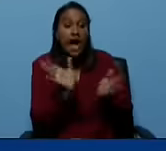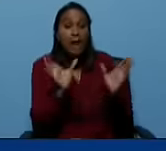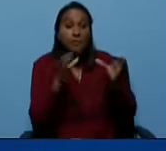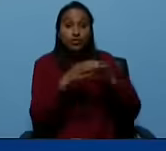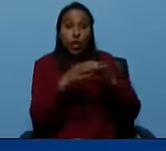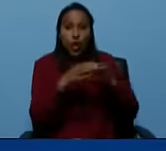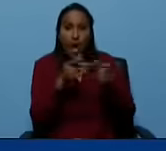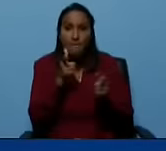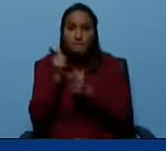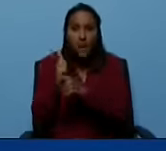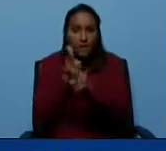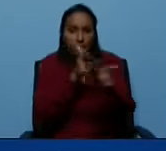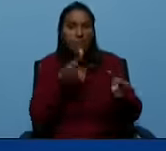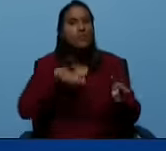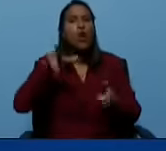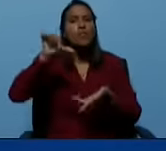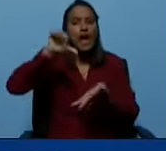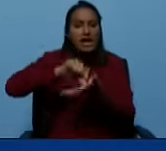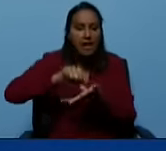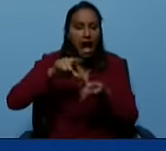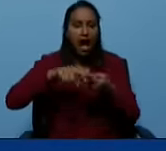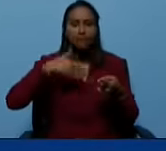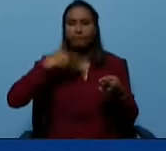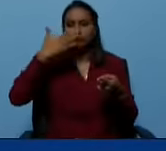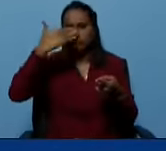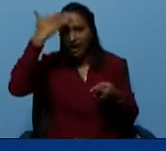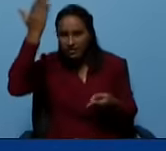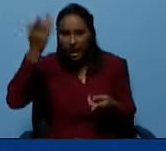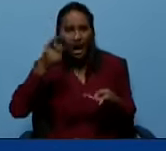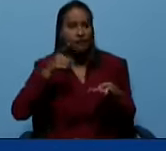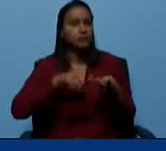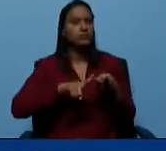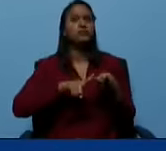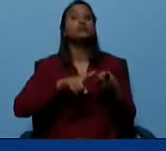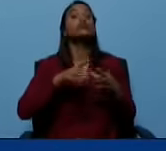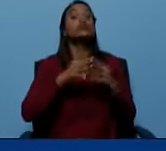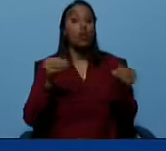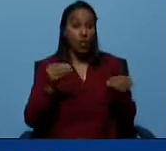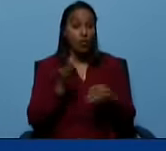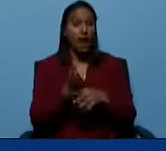en Irak, Afganistán, Libia. Tenían todo preparado.